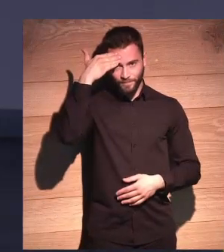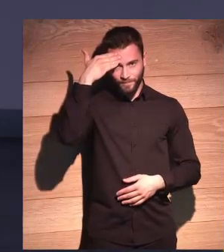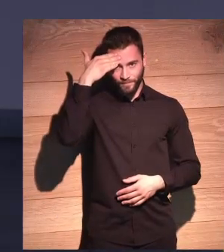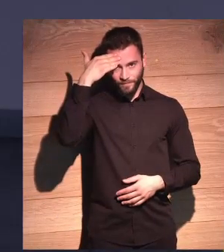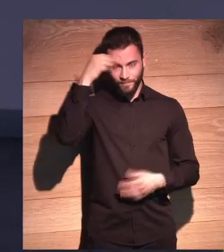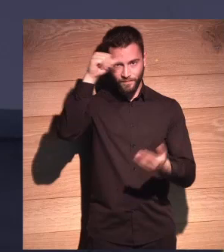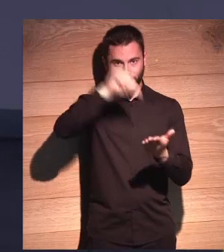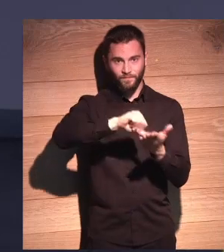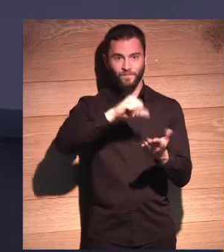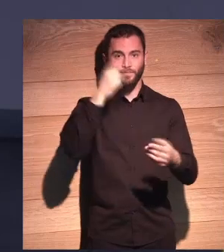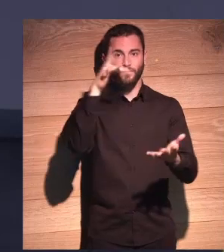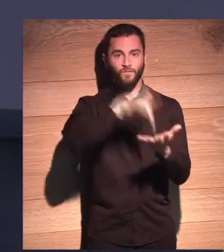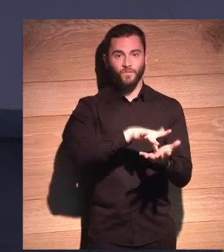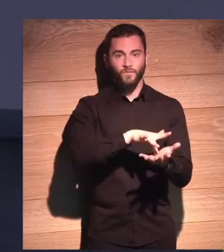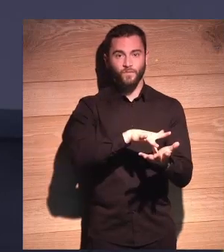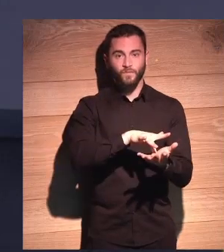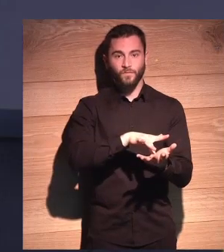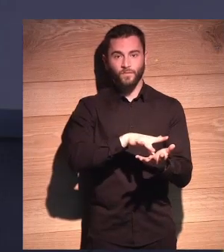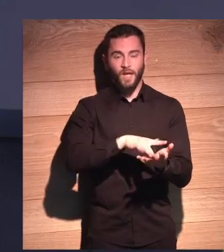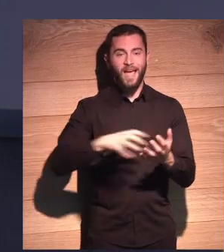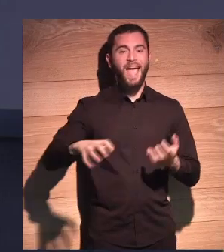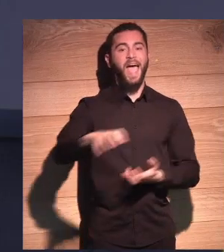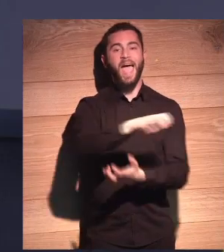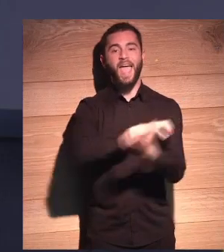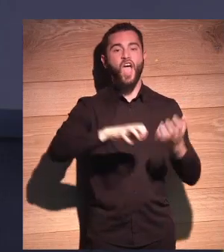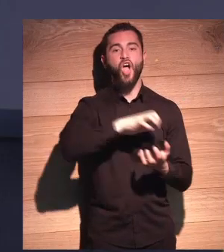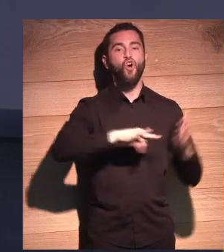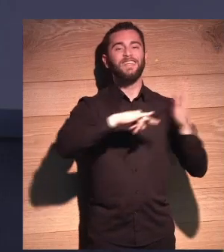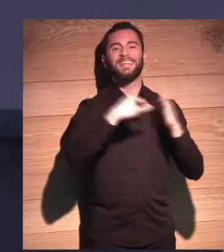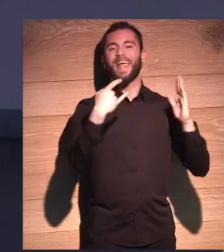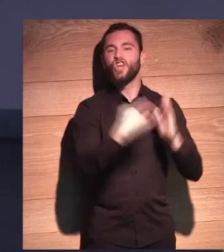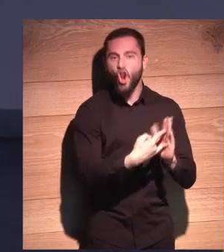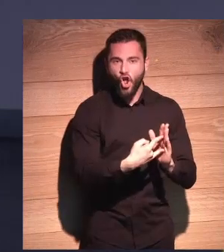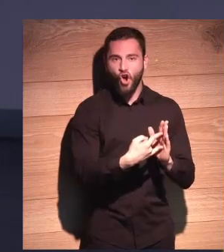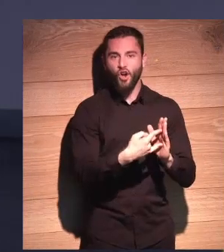nuevo fenómeno que hemos denominado geotecnología. ¿Y qué es la